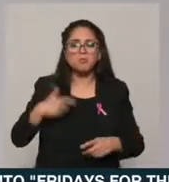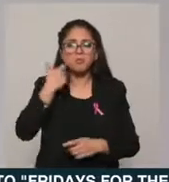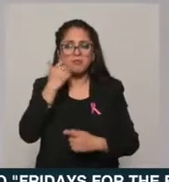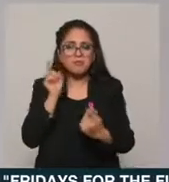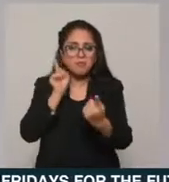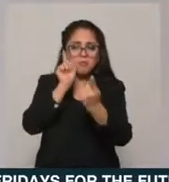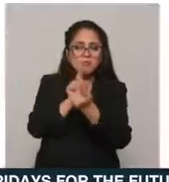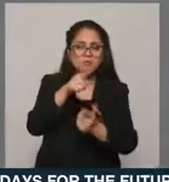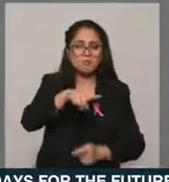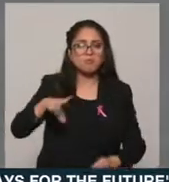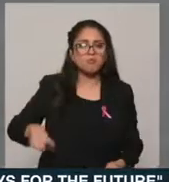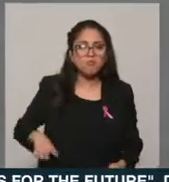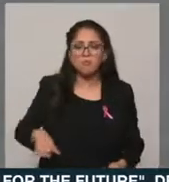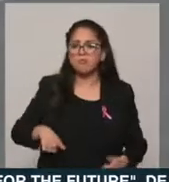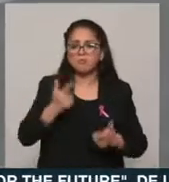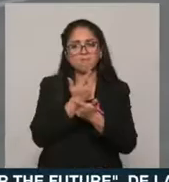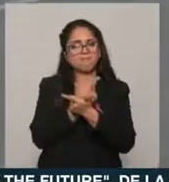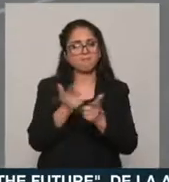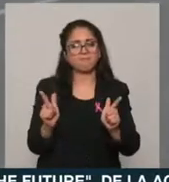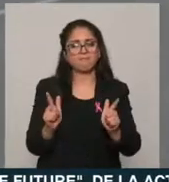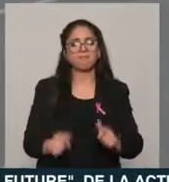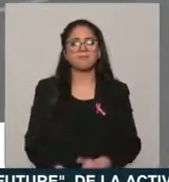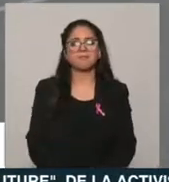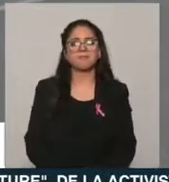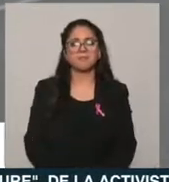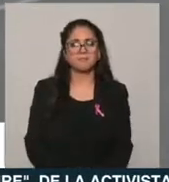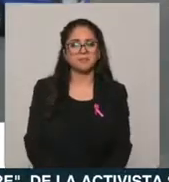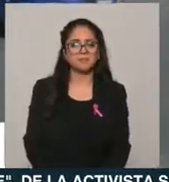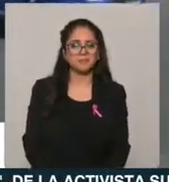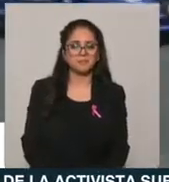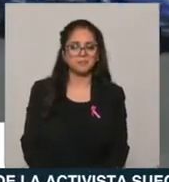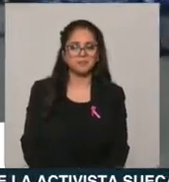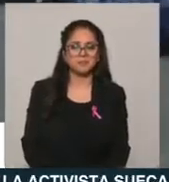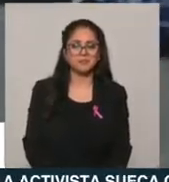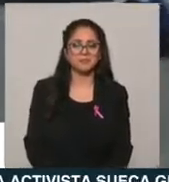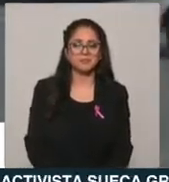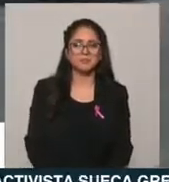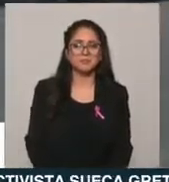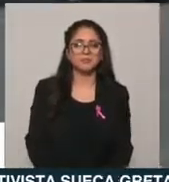puerta está abierta. Con imágenes de Javier Cordero, Enrique Muñiz, 21 Noticias.